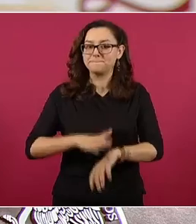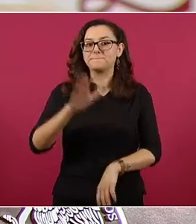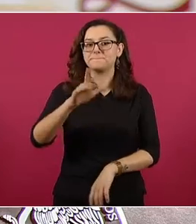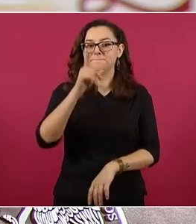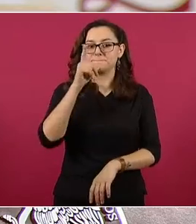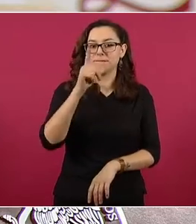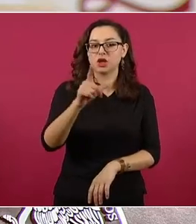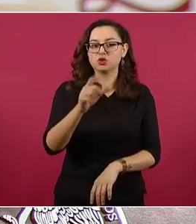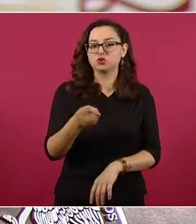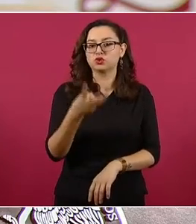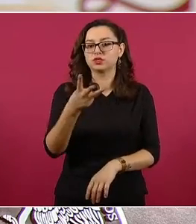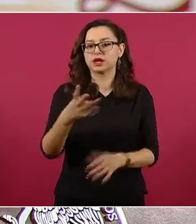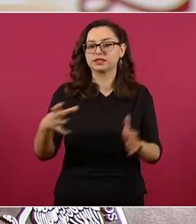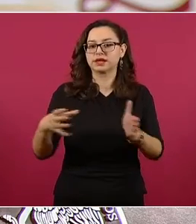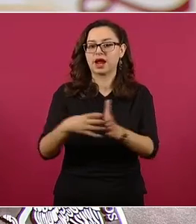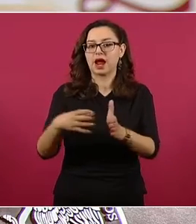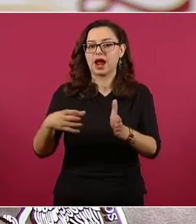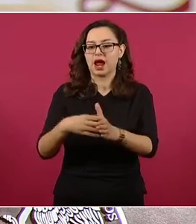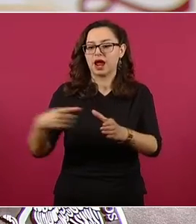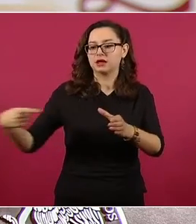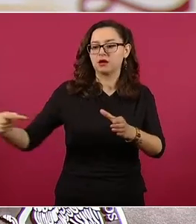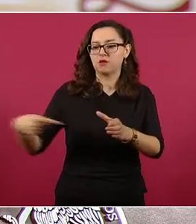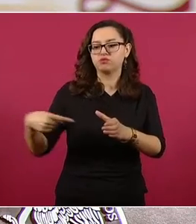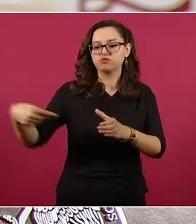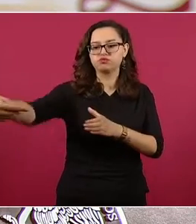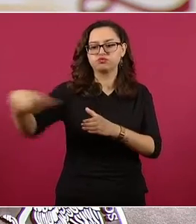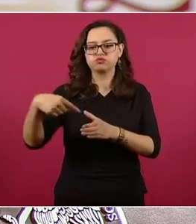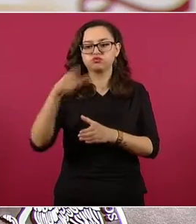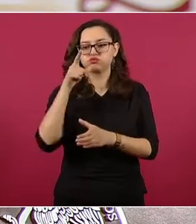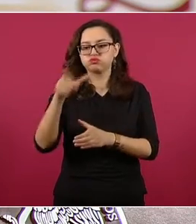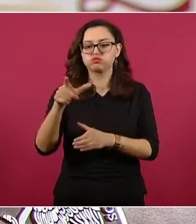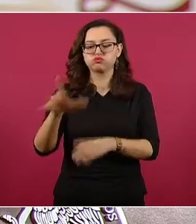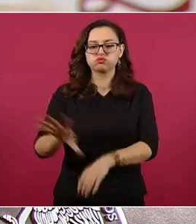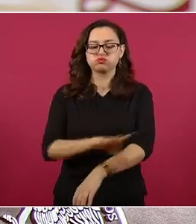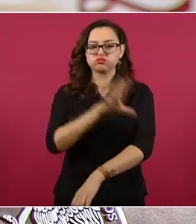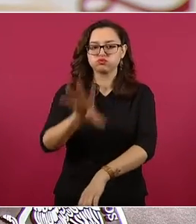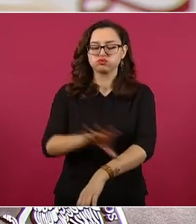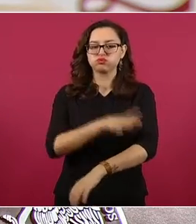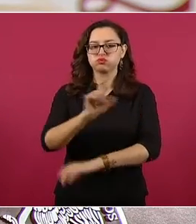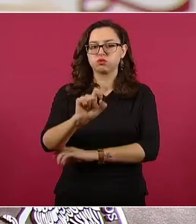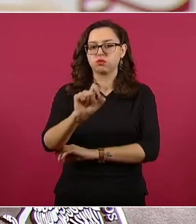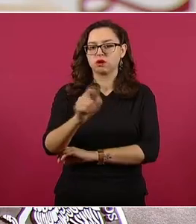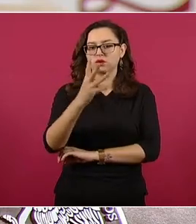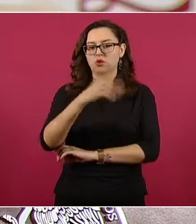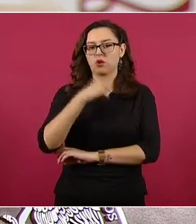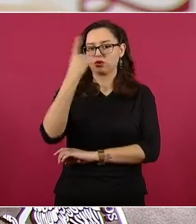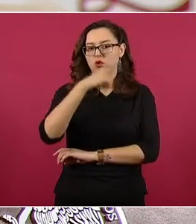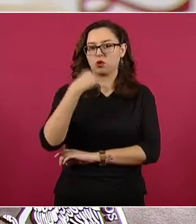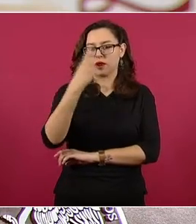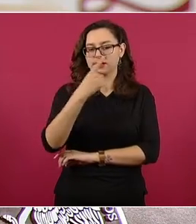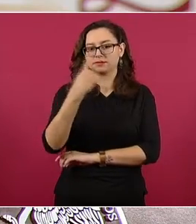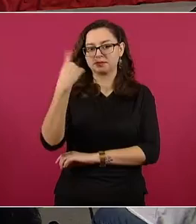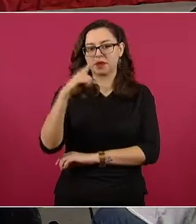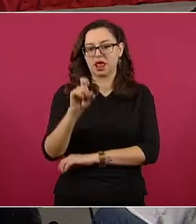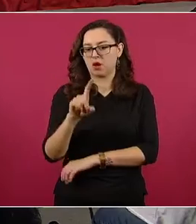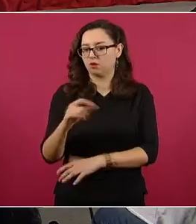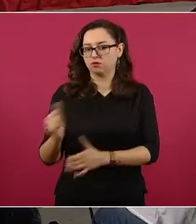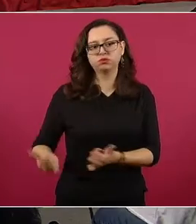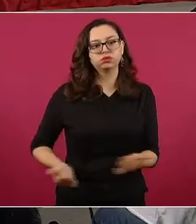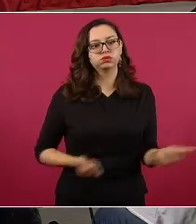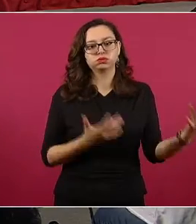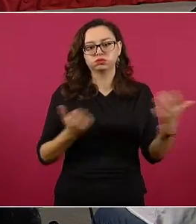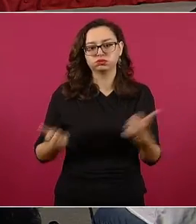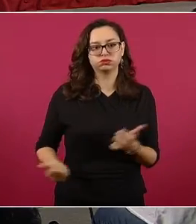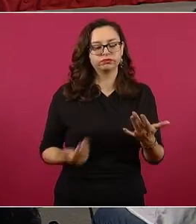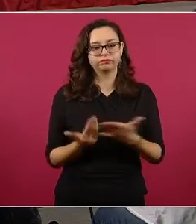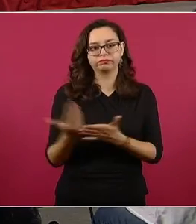3 transformadores más, de tal forma que garanticemos las 24 horas la generación de la corriente eléctrica. Adelante, por favor.